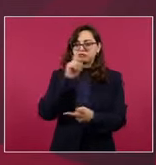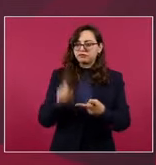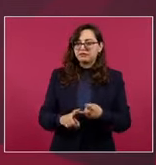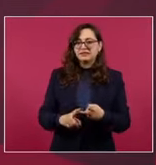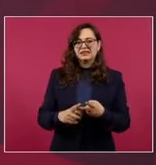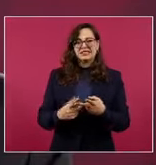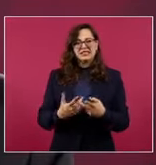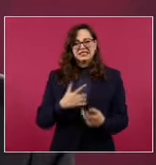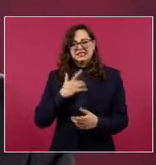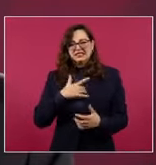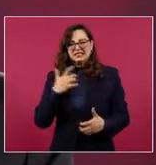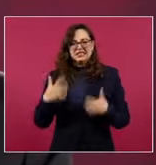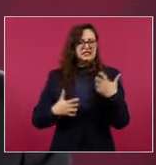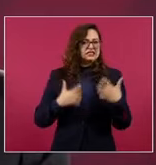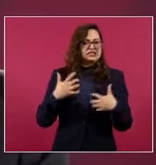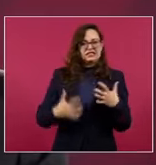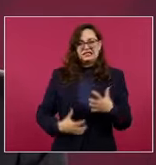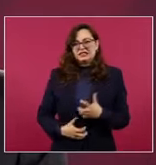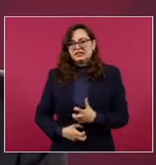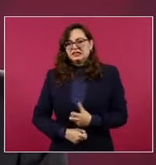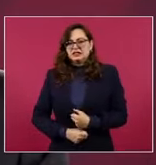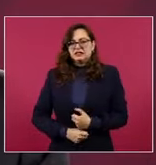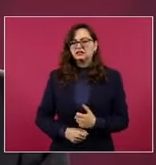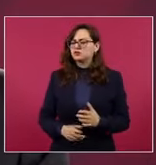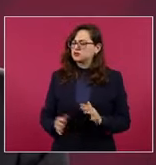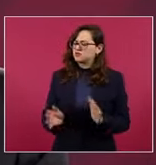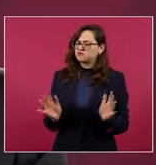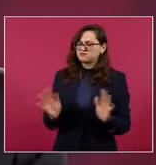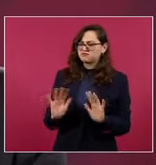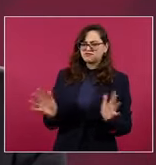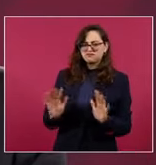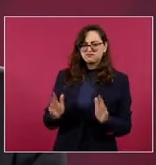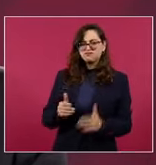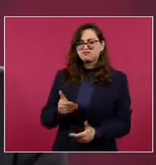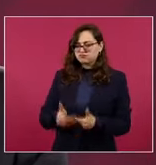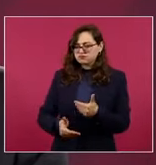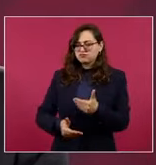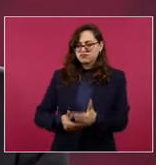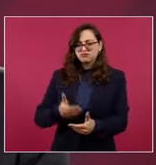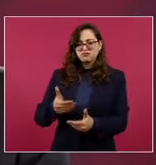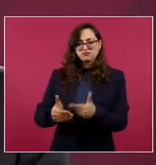que se pueda ser feliz en el país sin